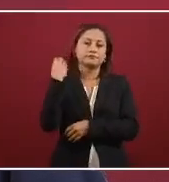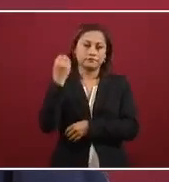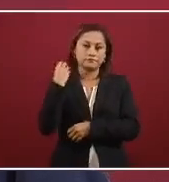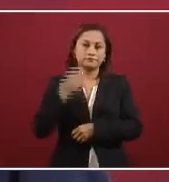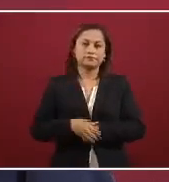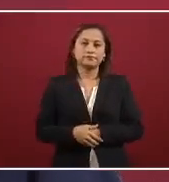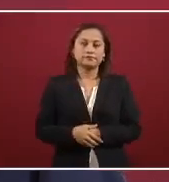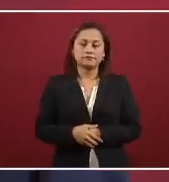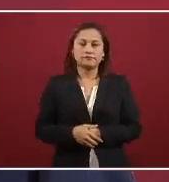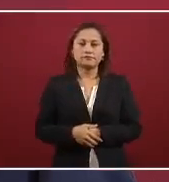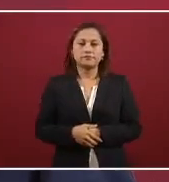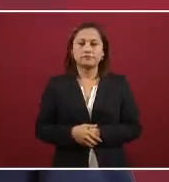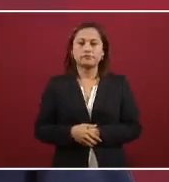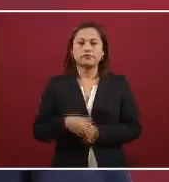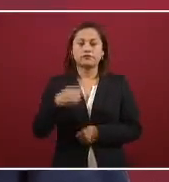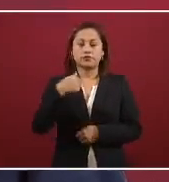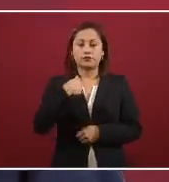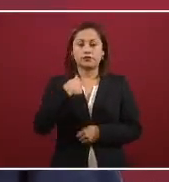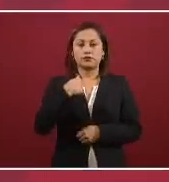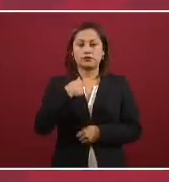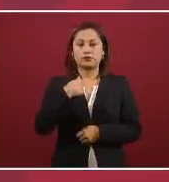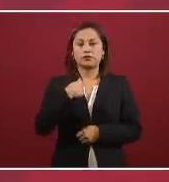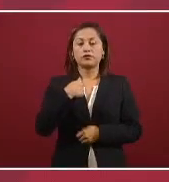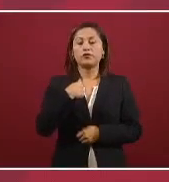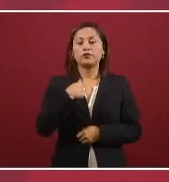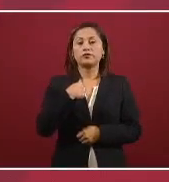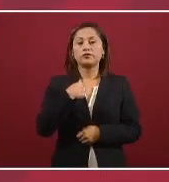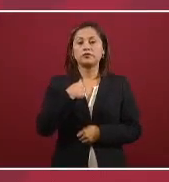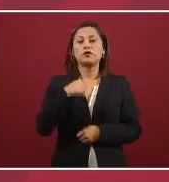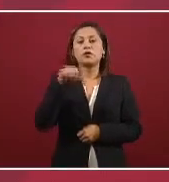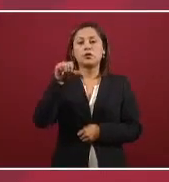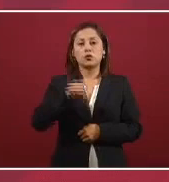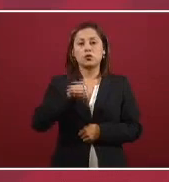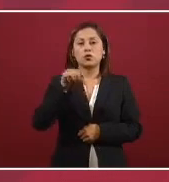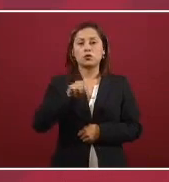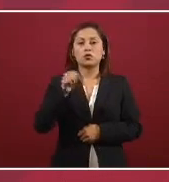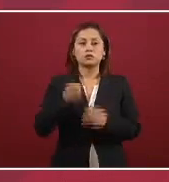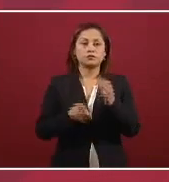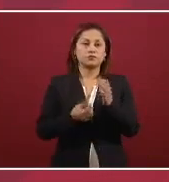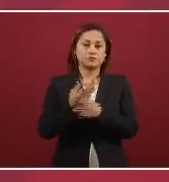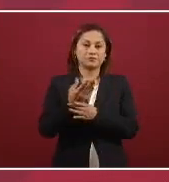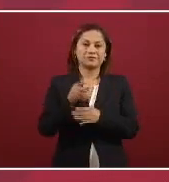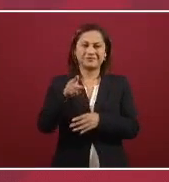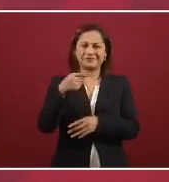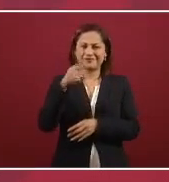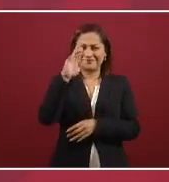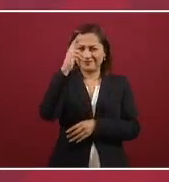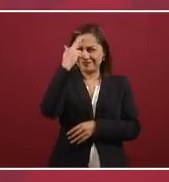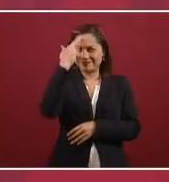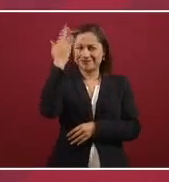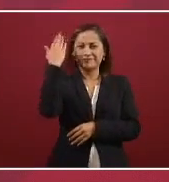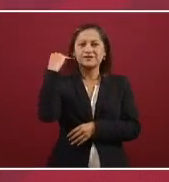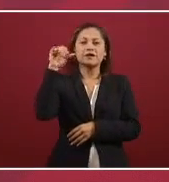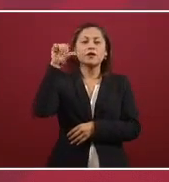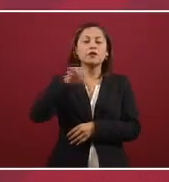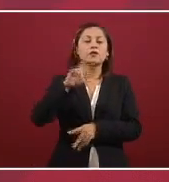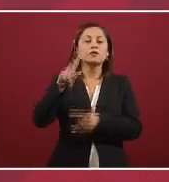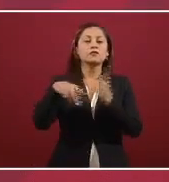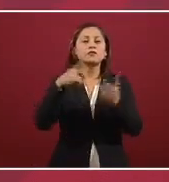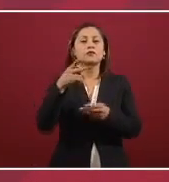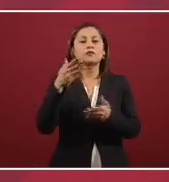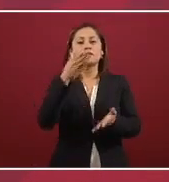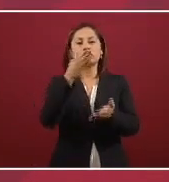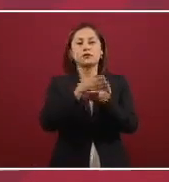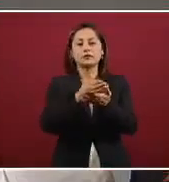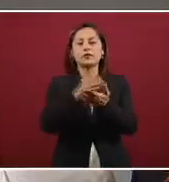Yo voy a salir más tarde, que vamos, les comentaba ayer, a Benemérito de las Américas,